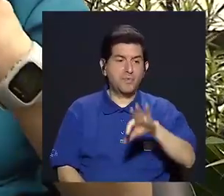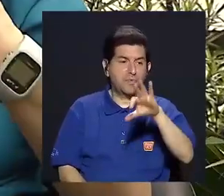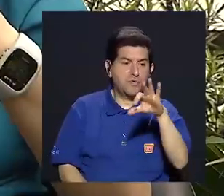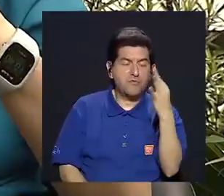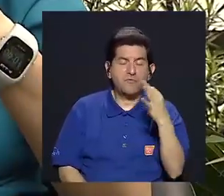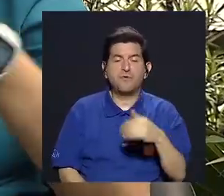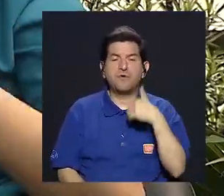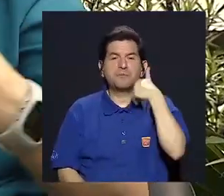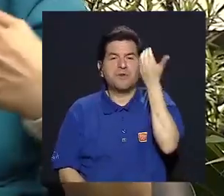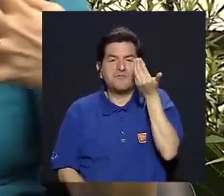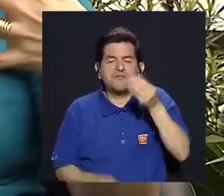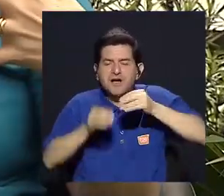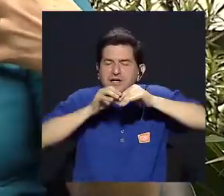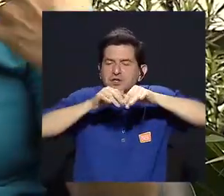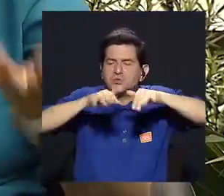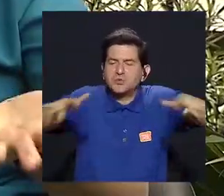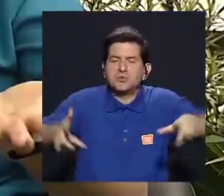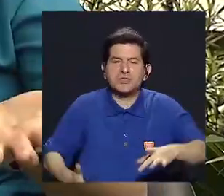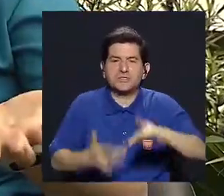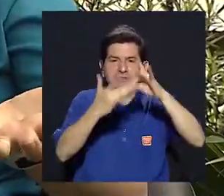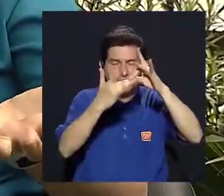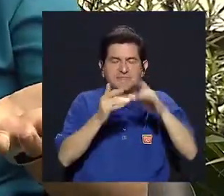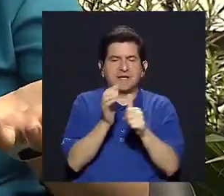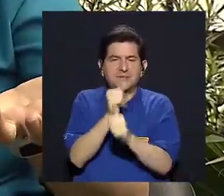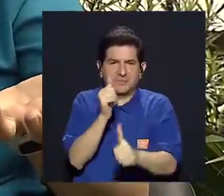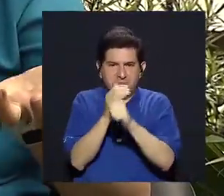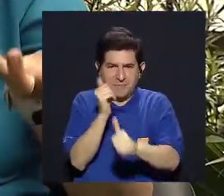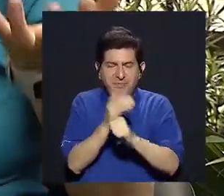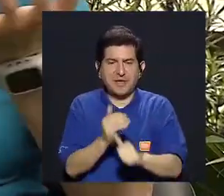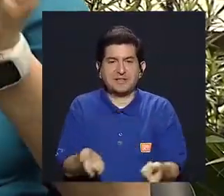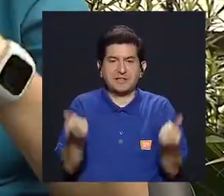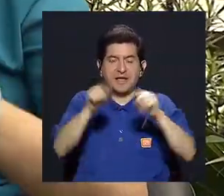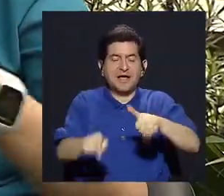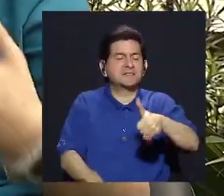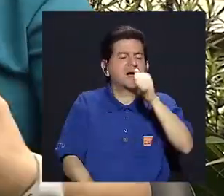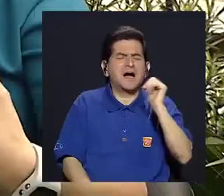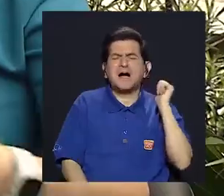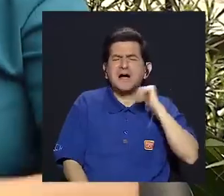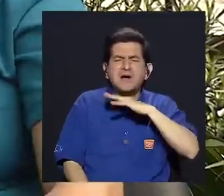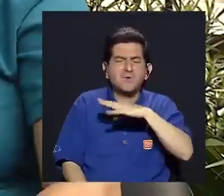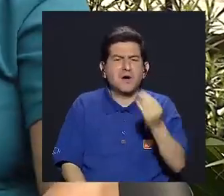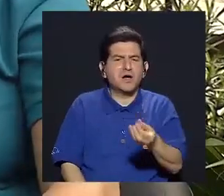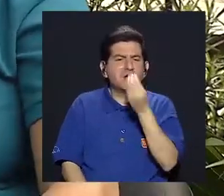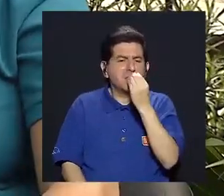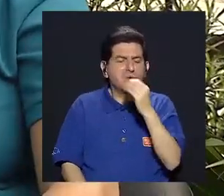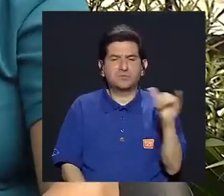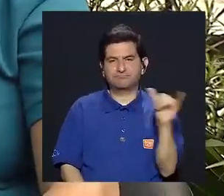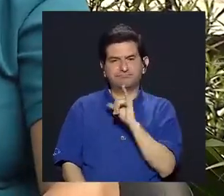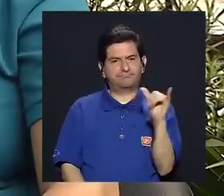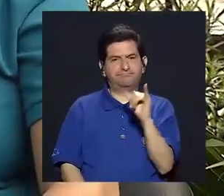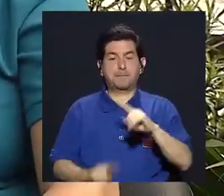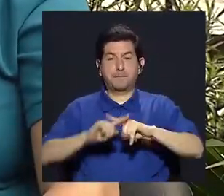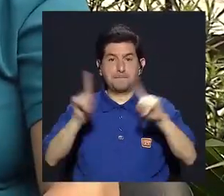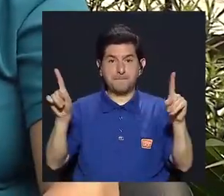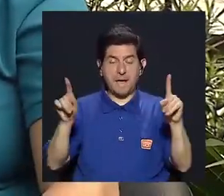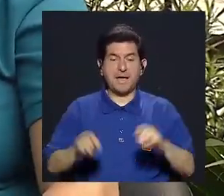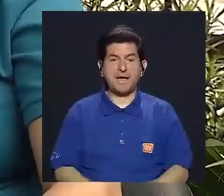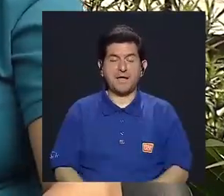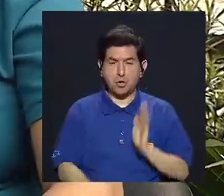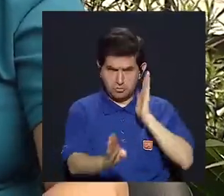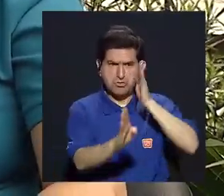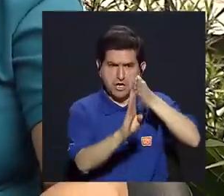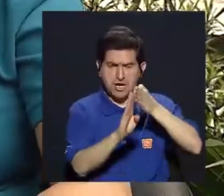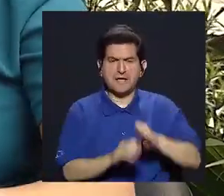que facilitan mucho la diseminación sobre todo de brotes de diarrea como es el agua contaminada y los alimentos también pero pero también hay